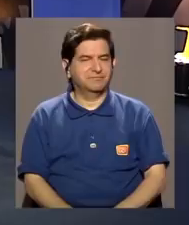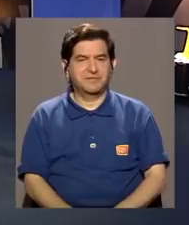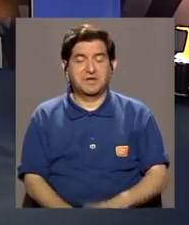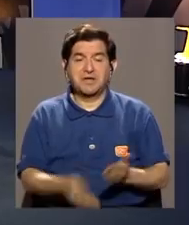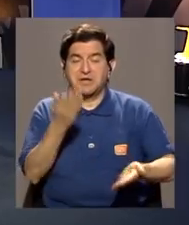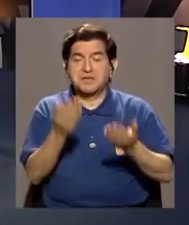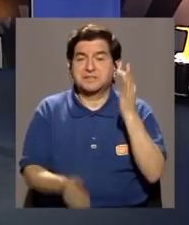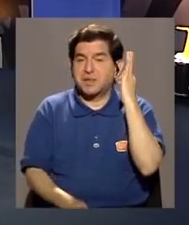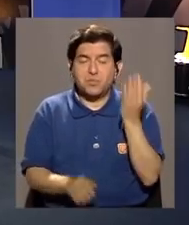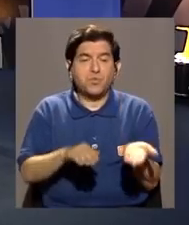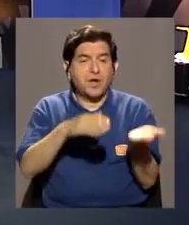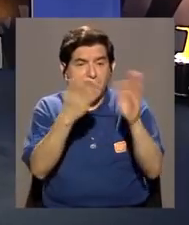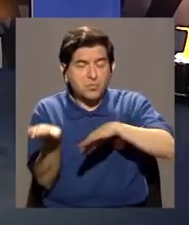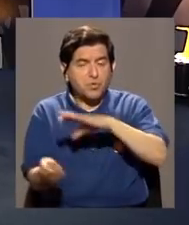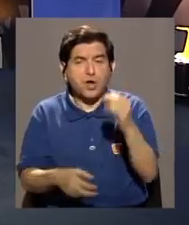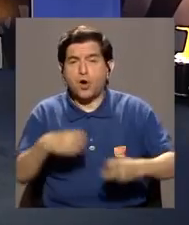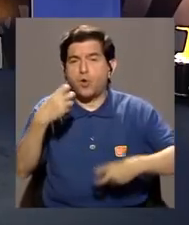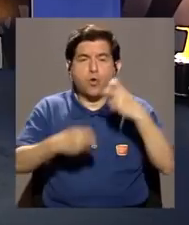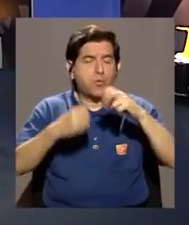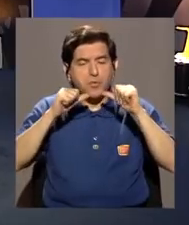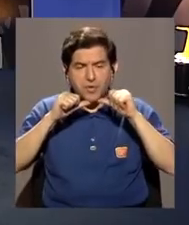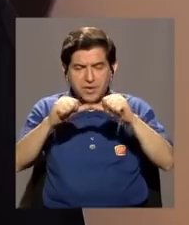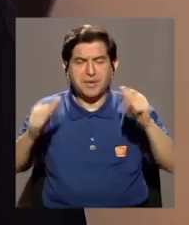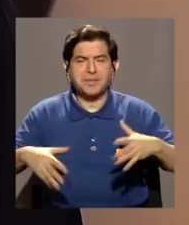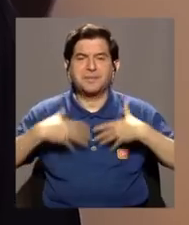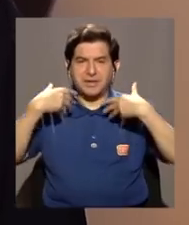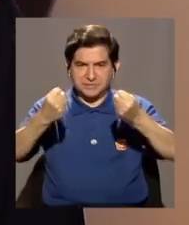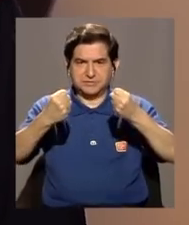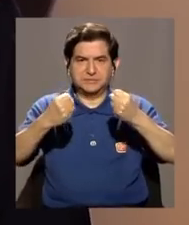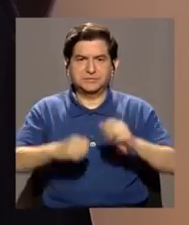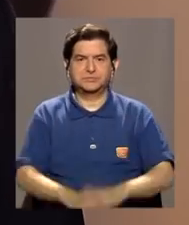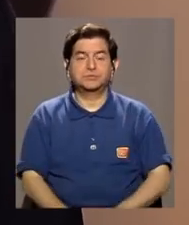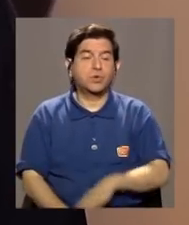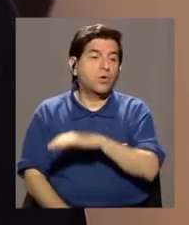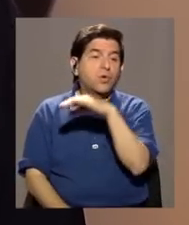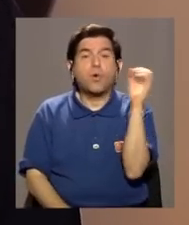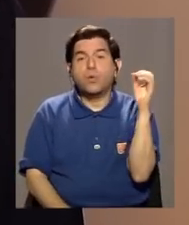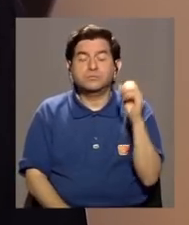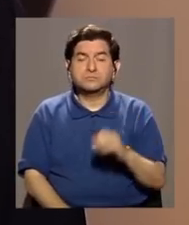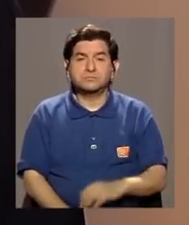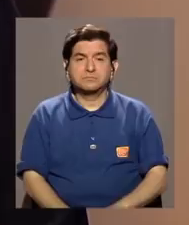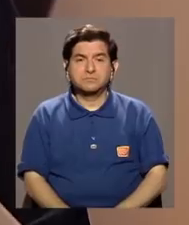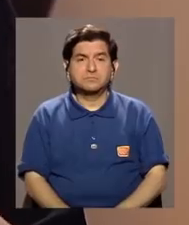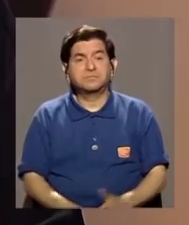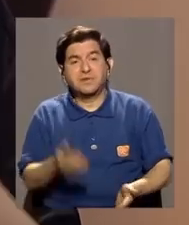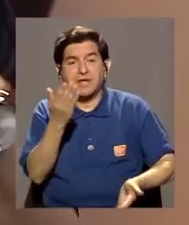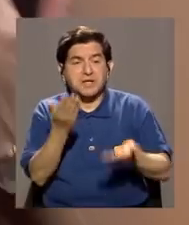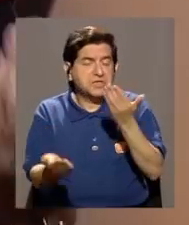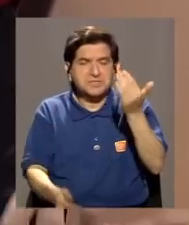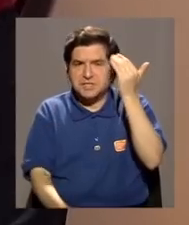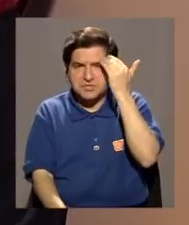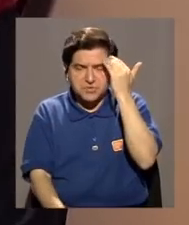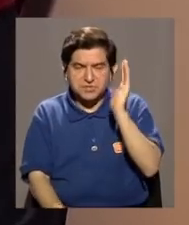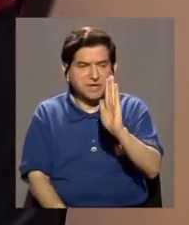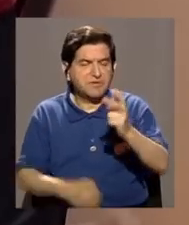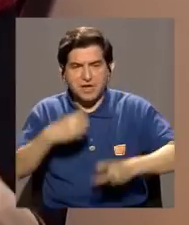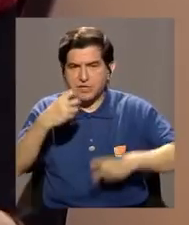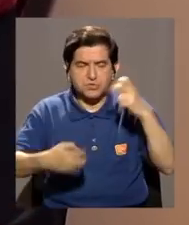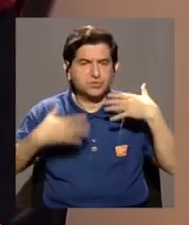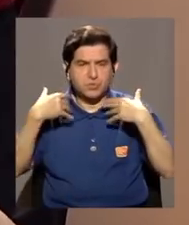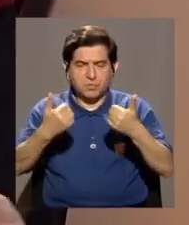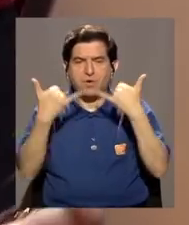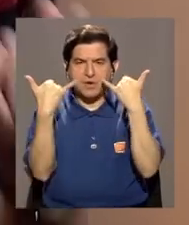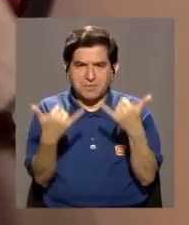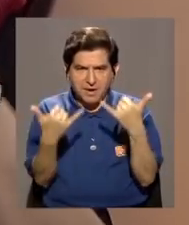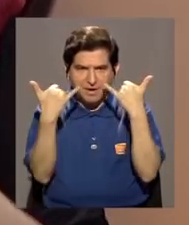fallecido o puede haber quedado con un problema permanente de salud o bien pueden no saber que su problema de salud